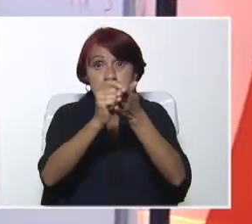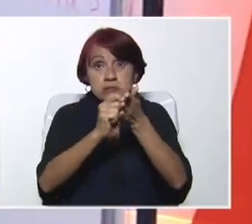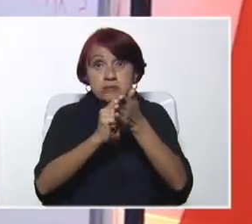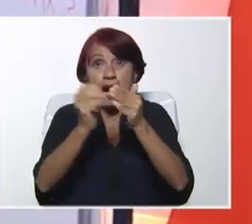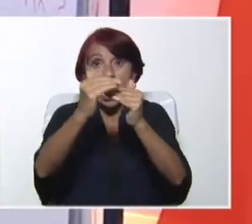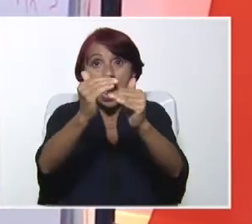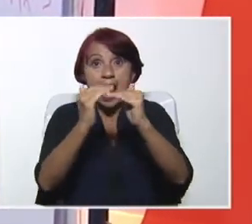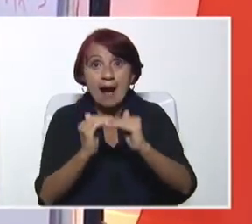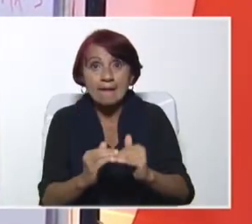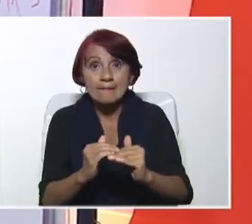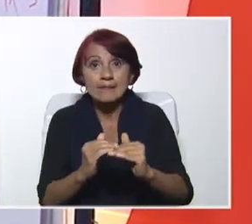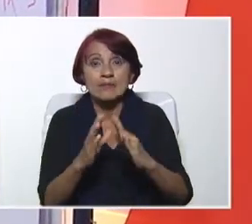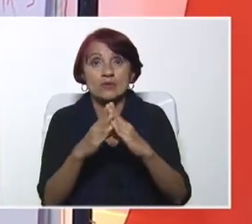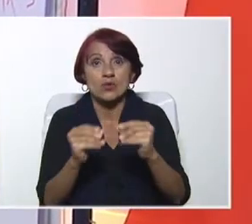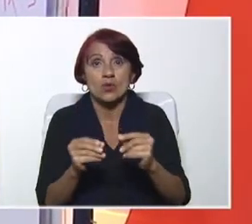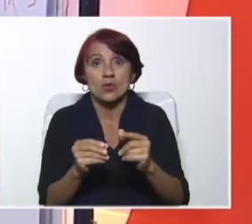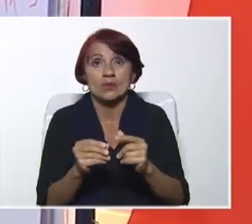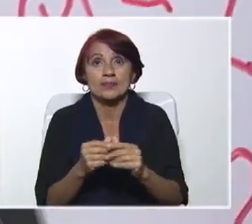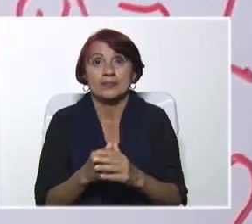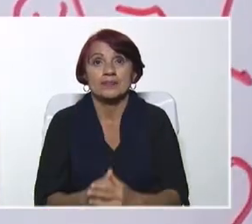abajo.